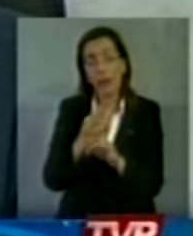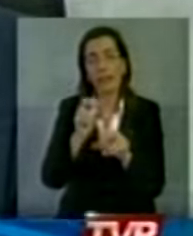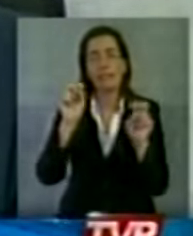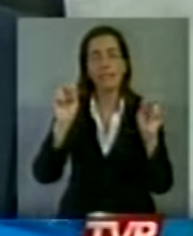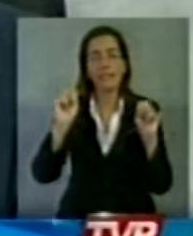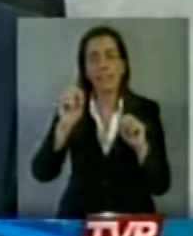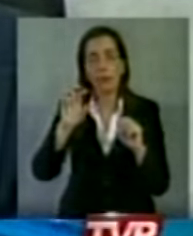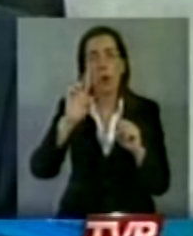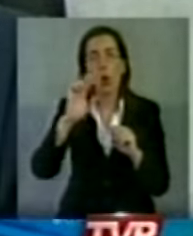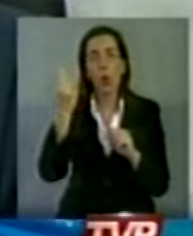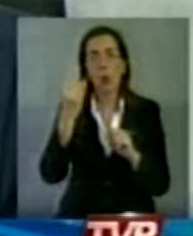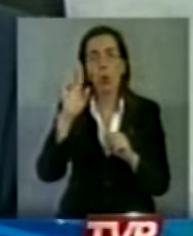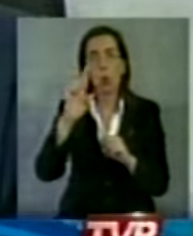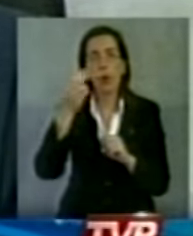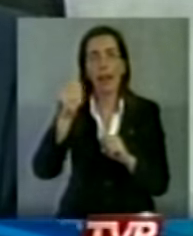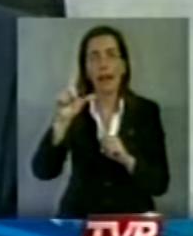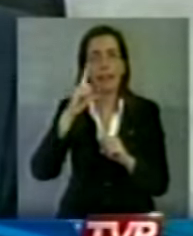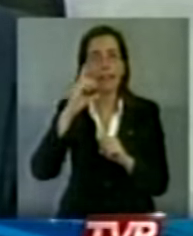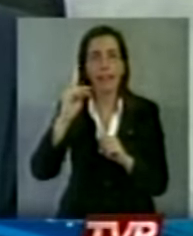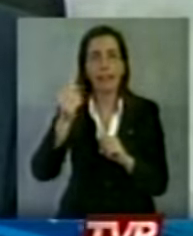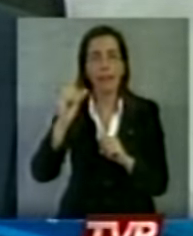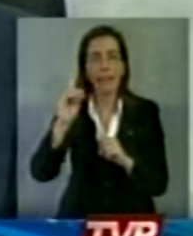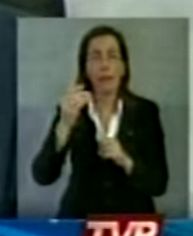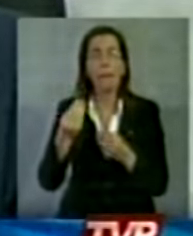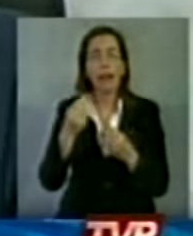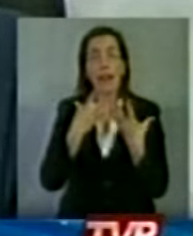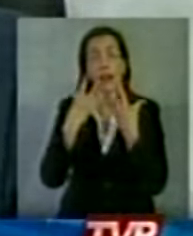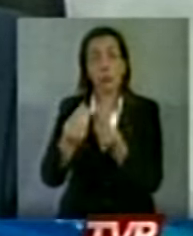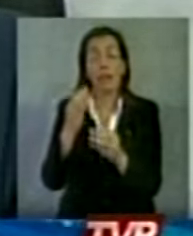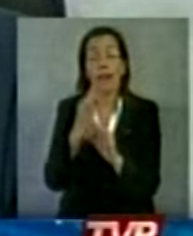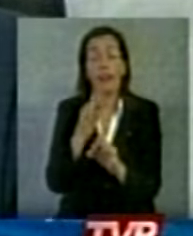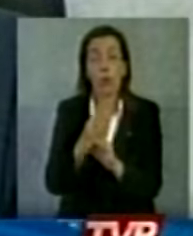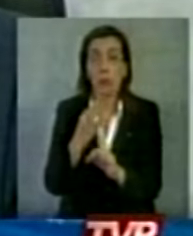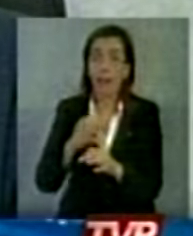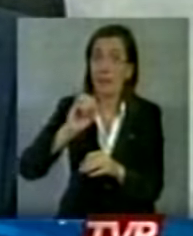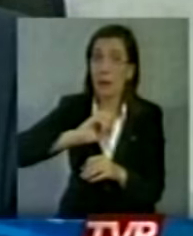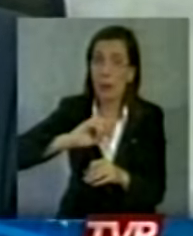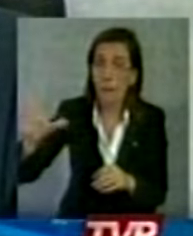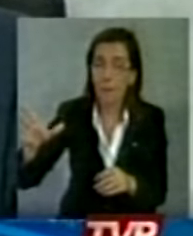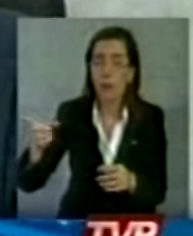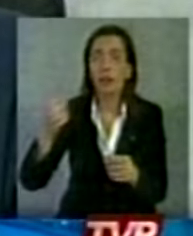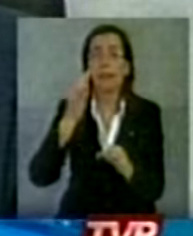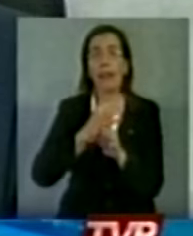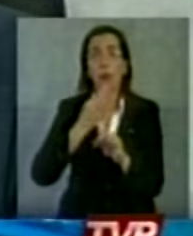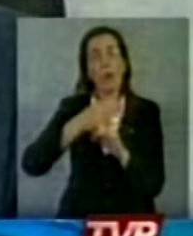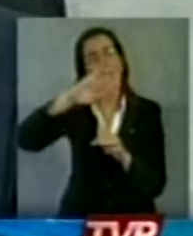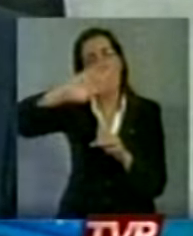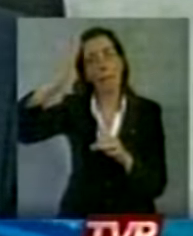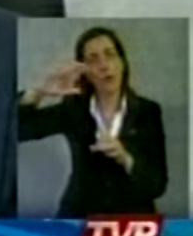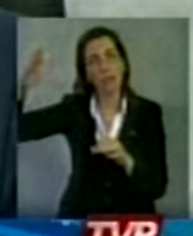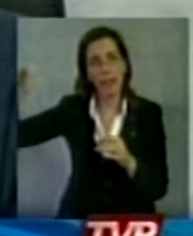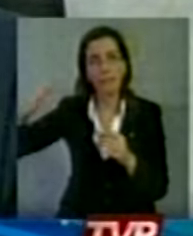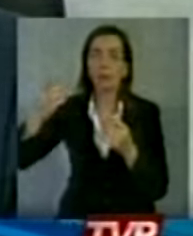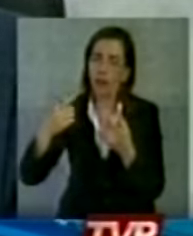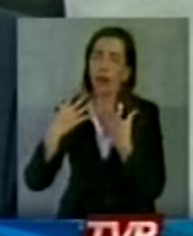brindar soluciones a las escuelas rurales de alta montaña de toda la provincia, que constituyen el 60% de las escuelas